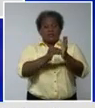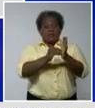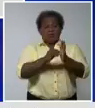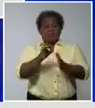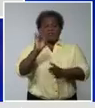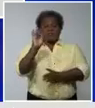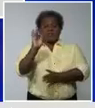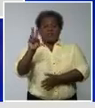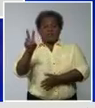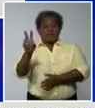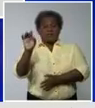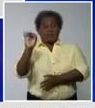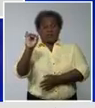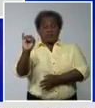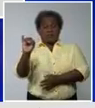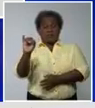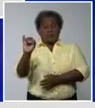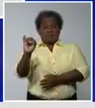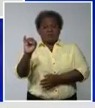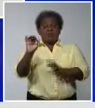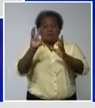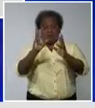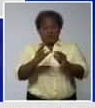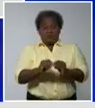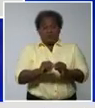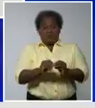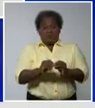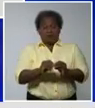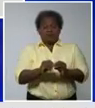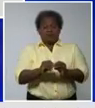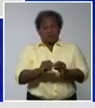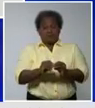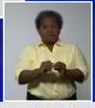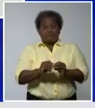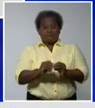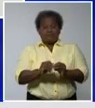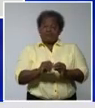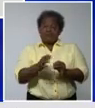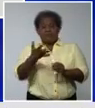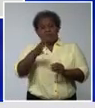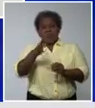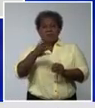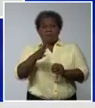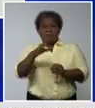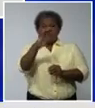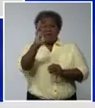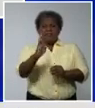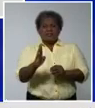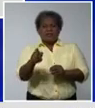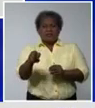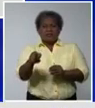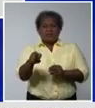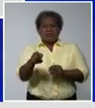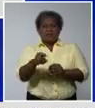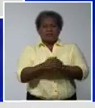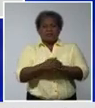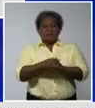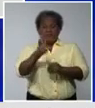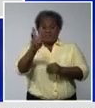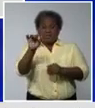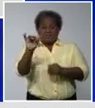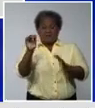36.726, pero con una cifra prácticamente similar. Brasil con